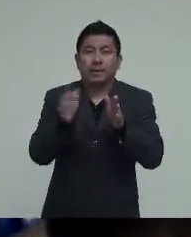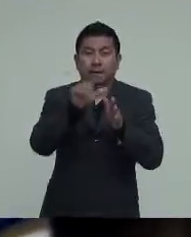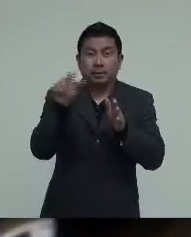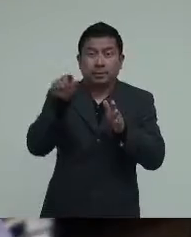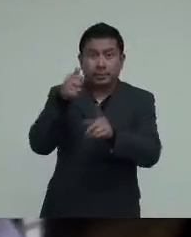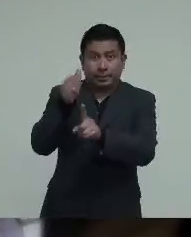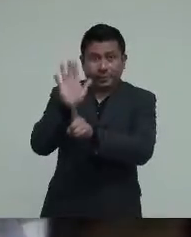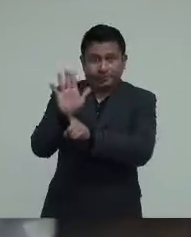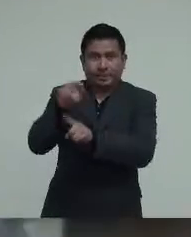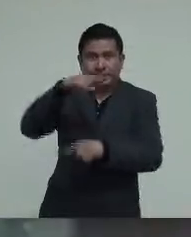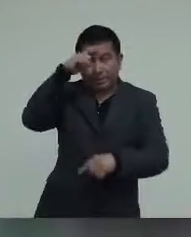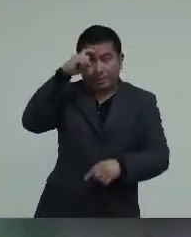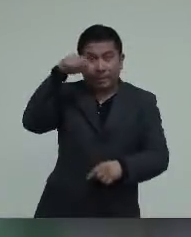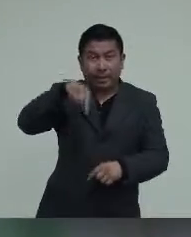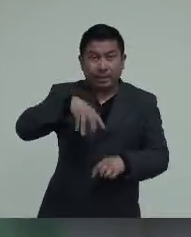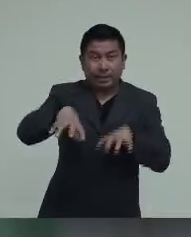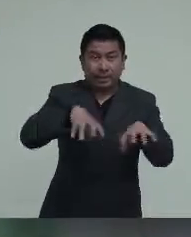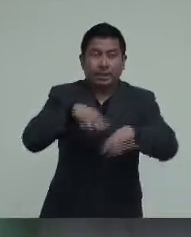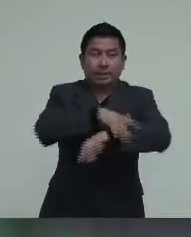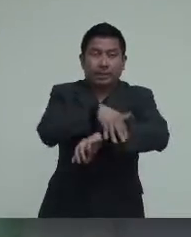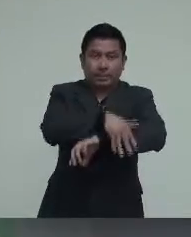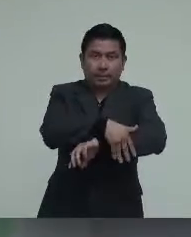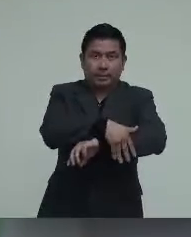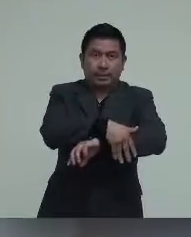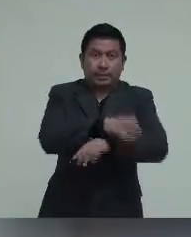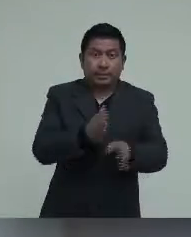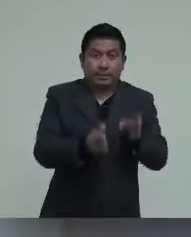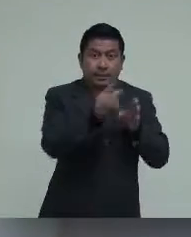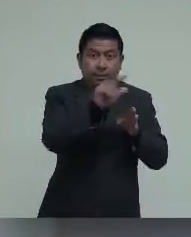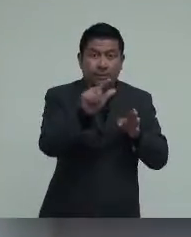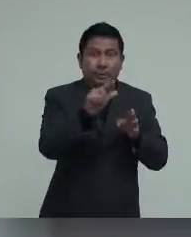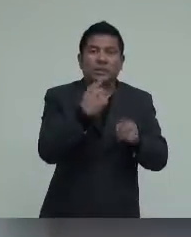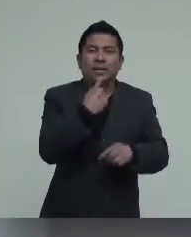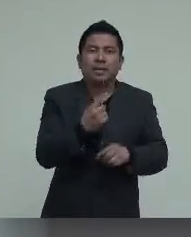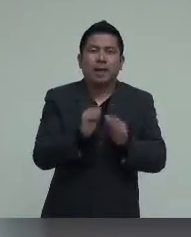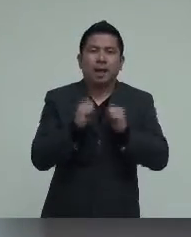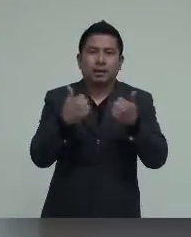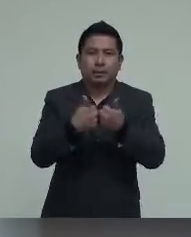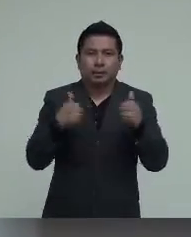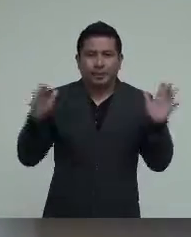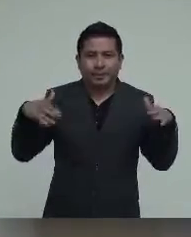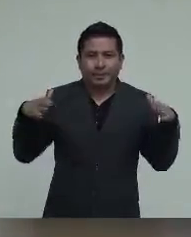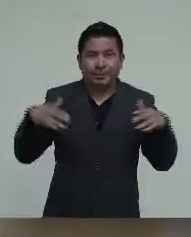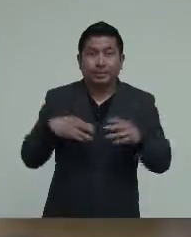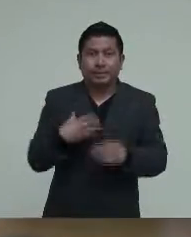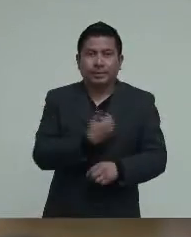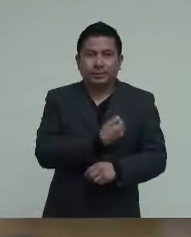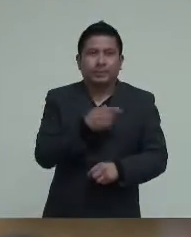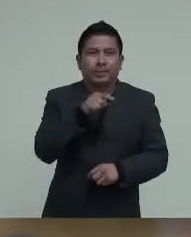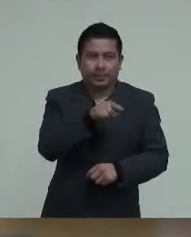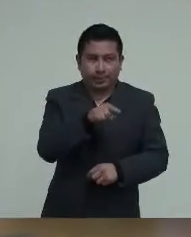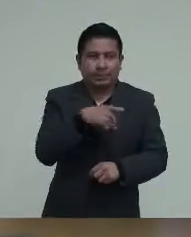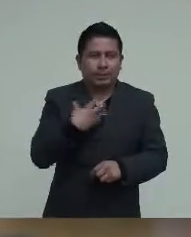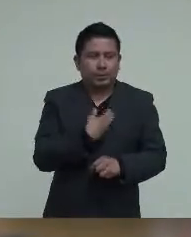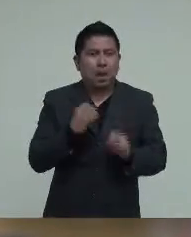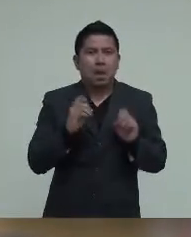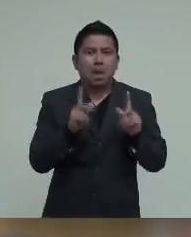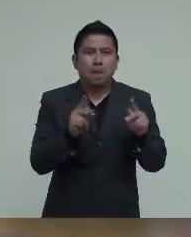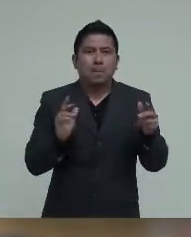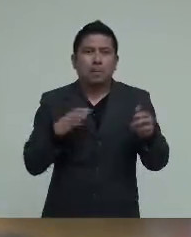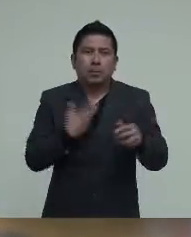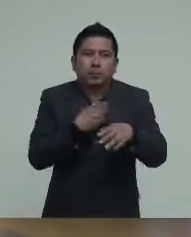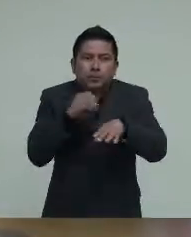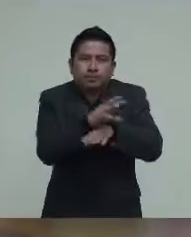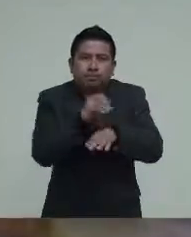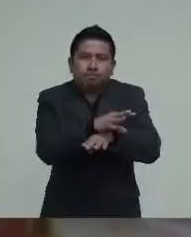una institución que trabaja acá en el departamento de Chalatenango, que es Los Angelitos, y con ellos pues vimos la